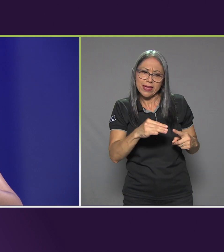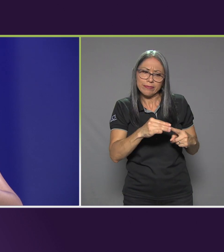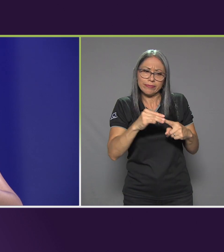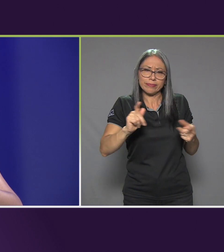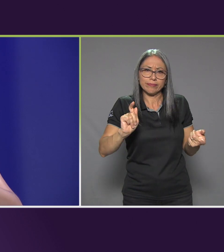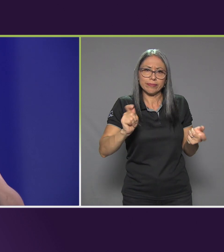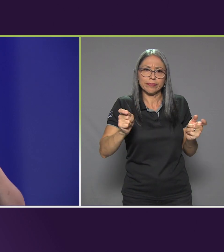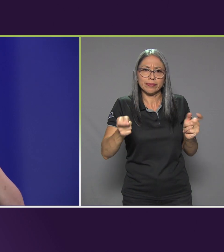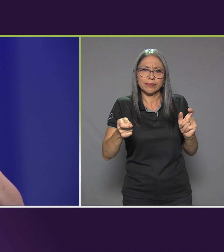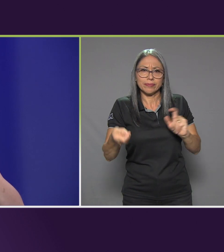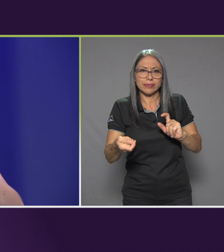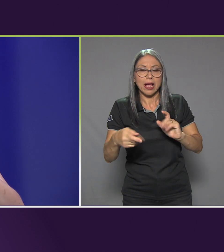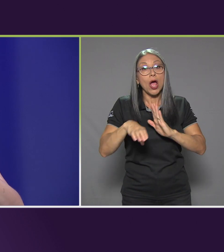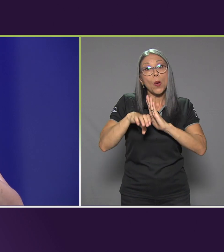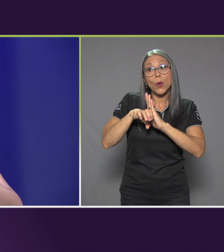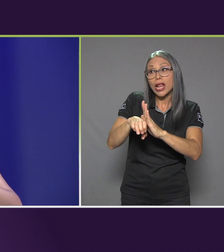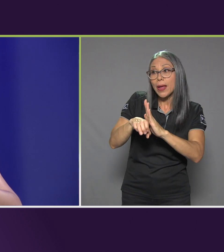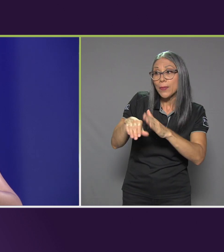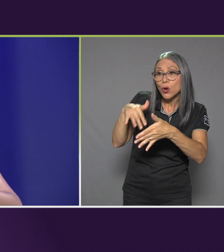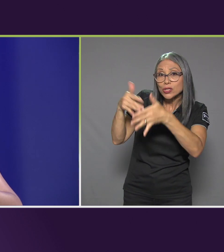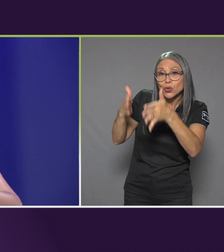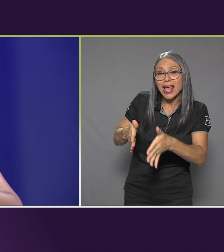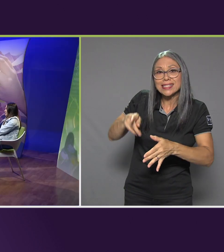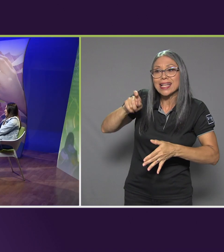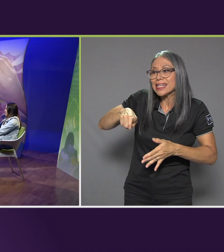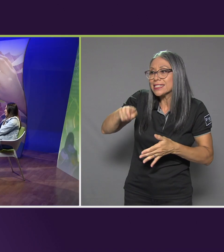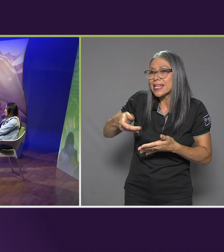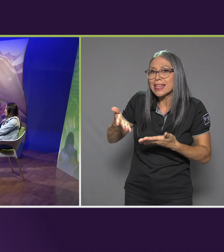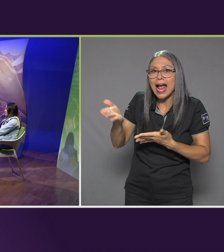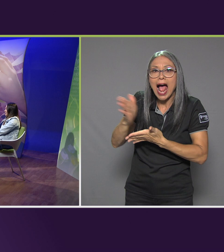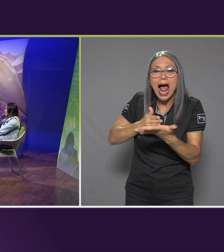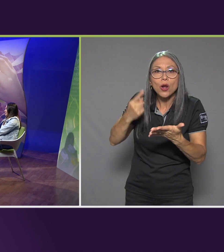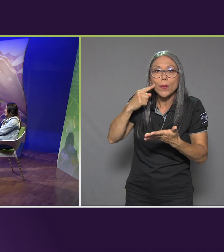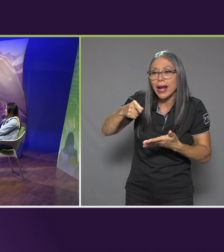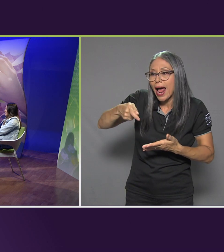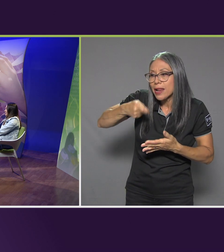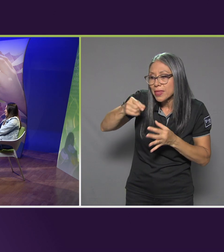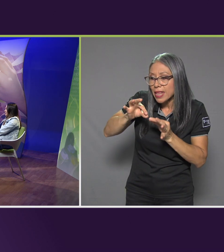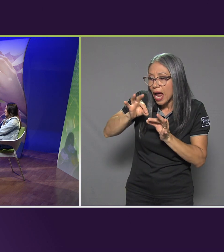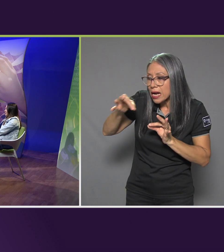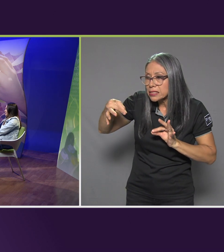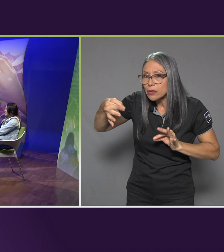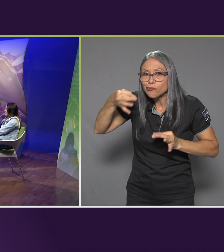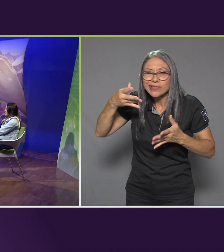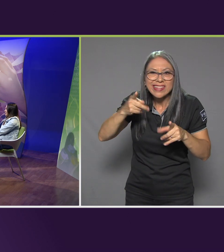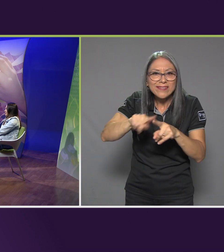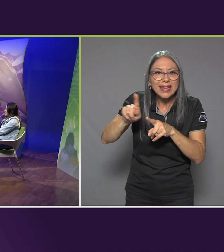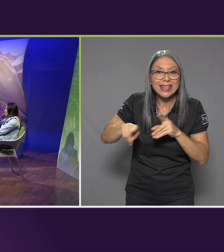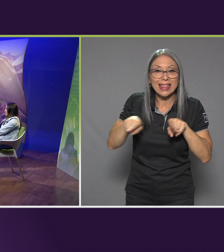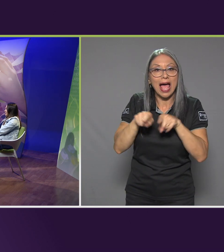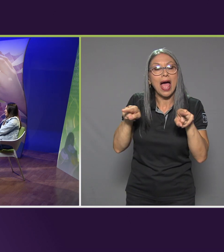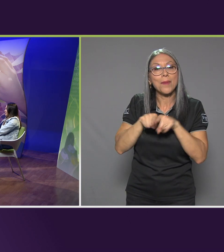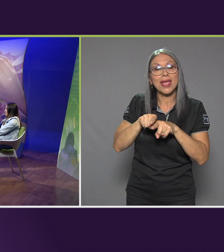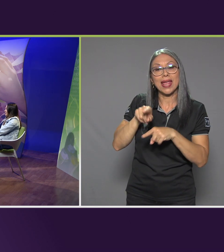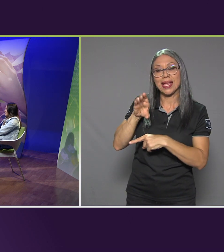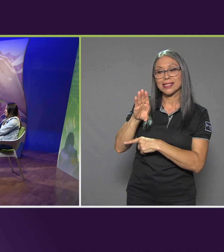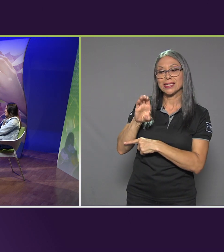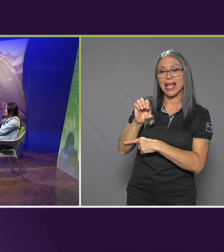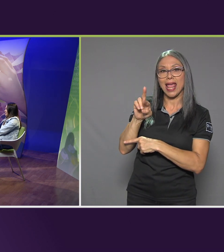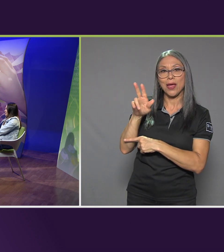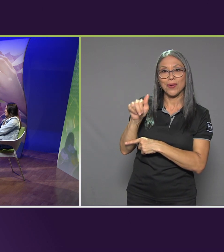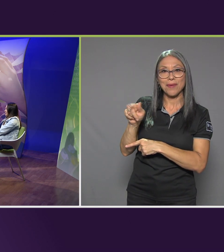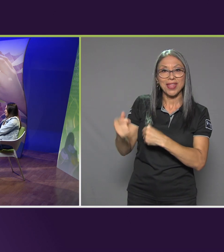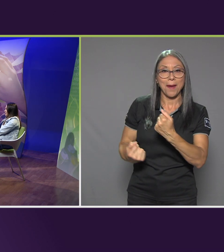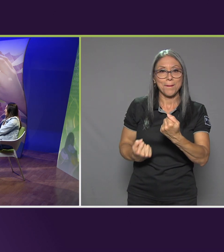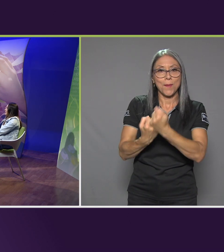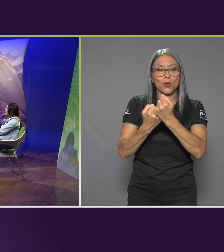hacer para que puedan también alimentarse de una mejor forma, ¿verdad? Tenemos también el apoyo del CEBRA, que es el Centro